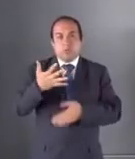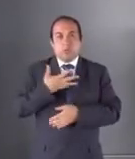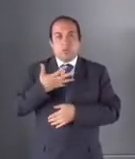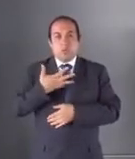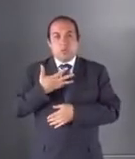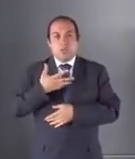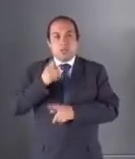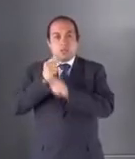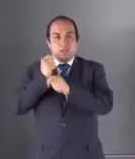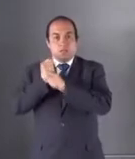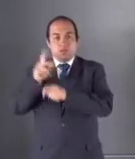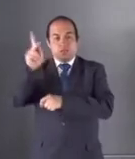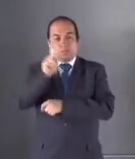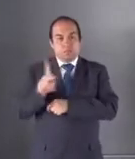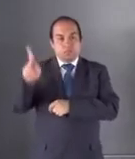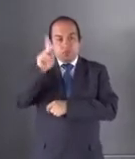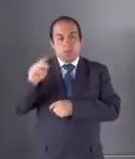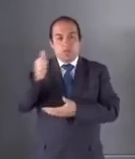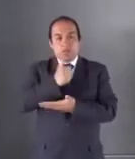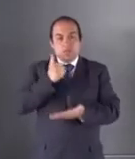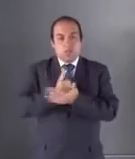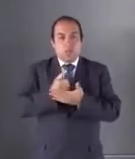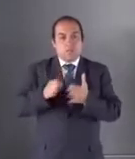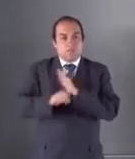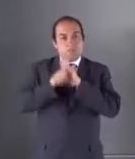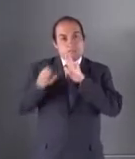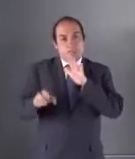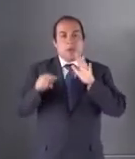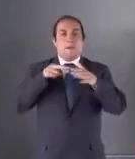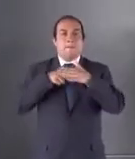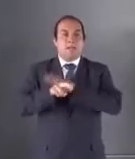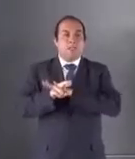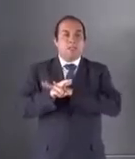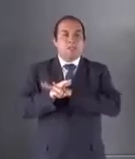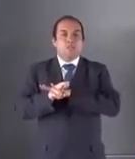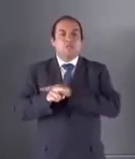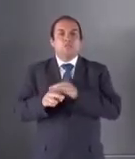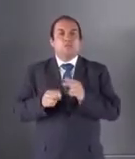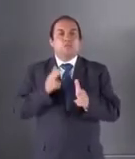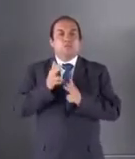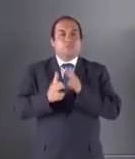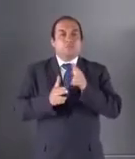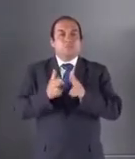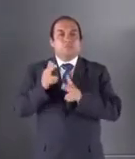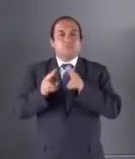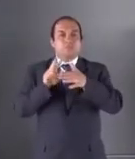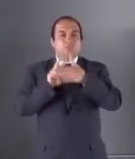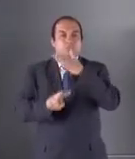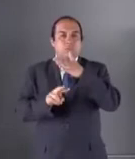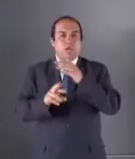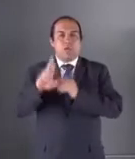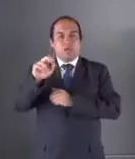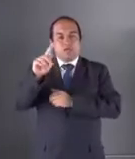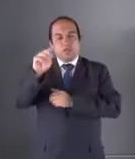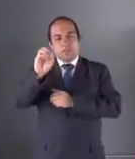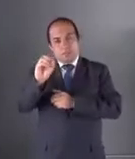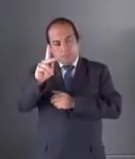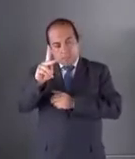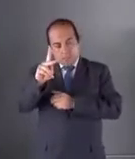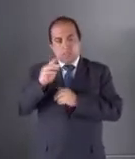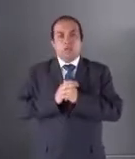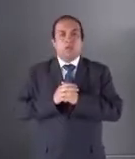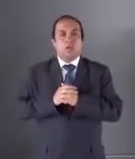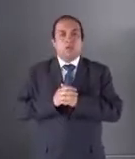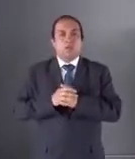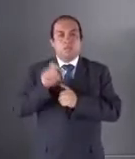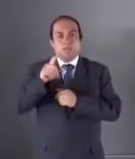en la ciudad, como es el metro, el tren ligero, los trolebuses, el metrobús, RTP, pero también extender la red de